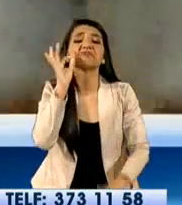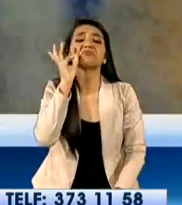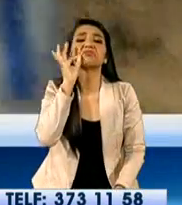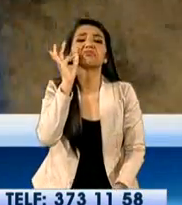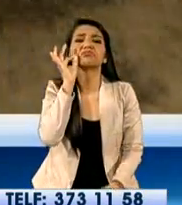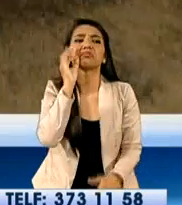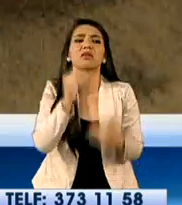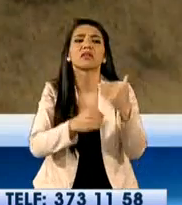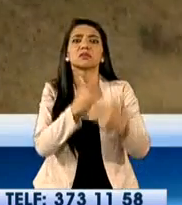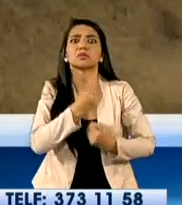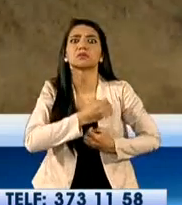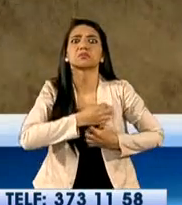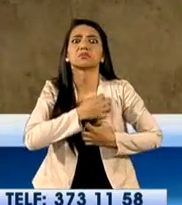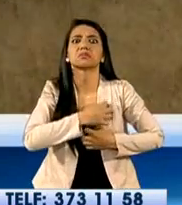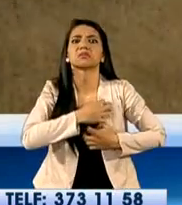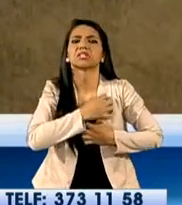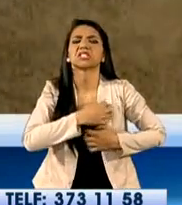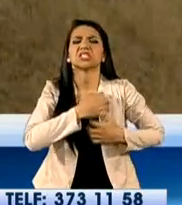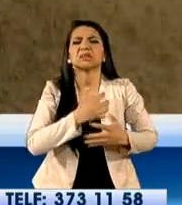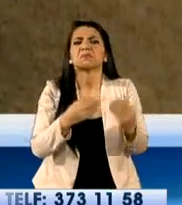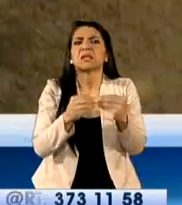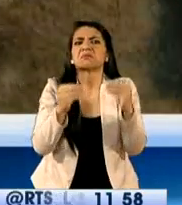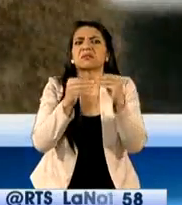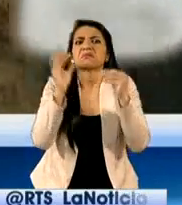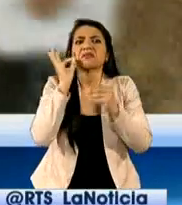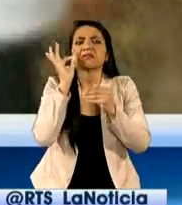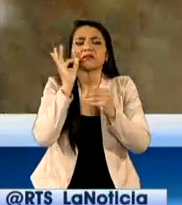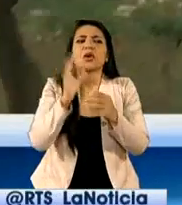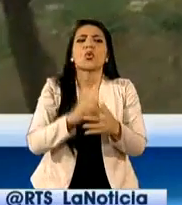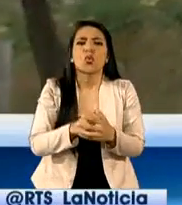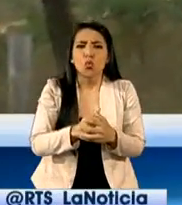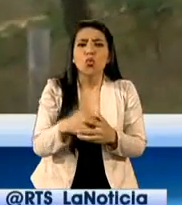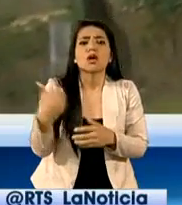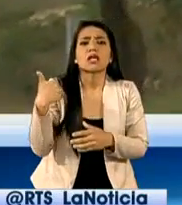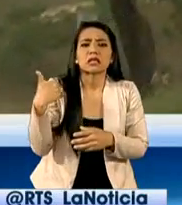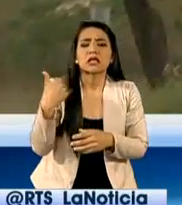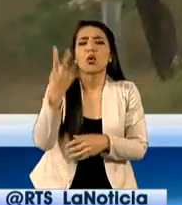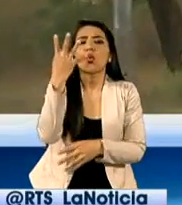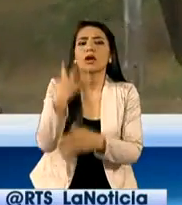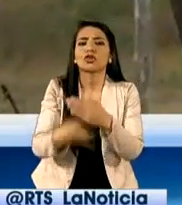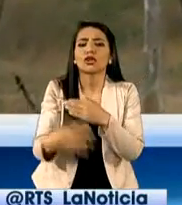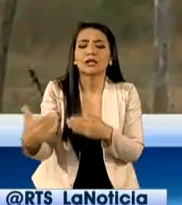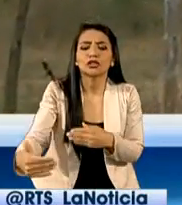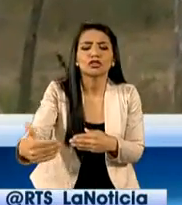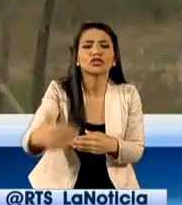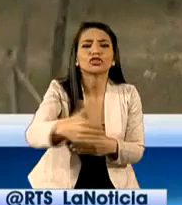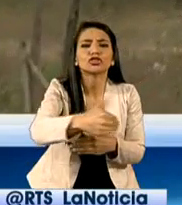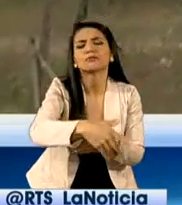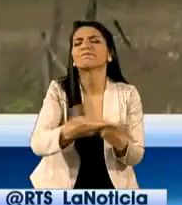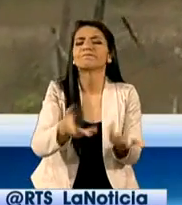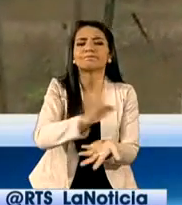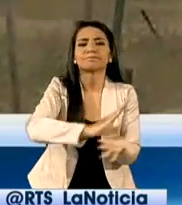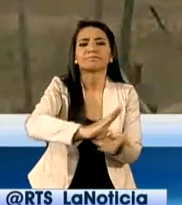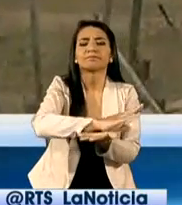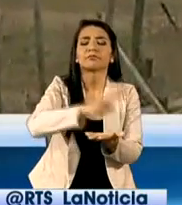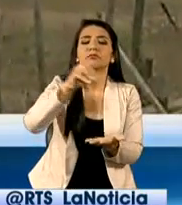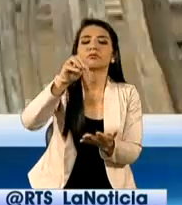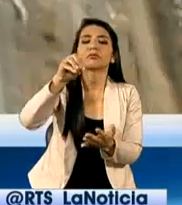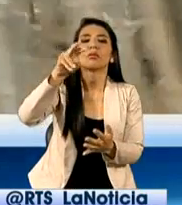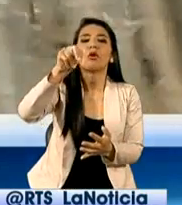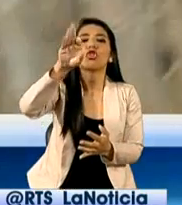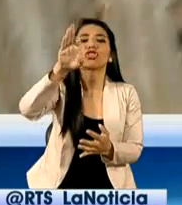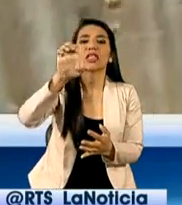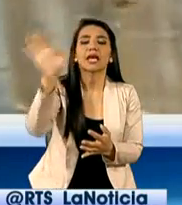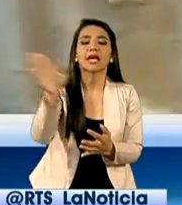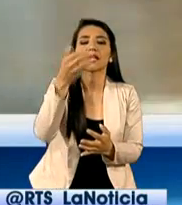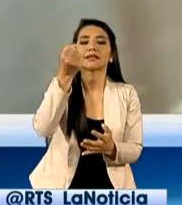situación es compleja porque viven con los 4 más pequeños en la punta de Ciudad de Dios, en Monte Sinaí, donde apuraron su